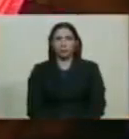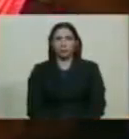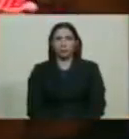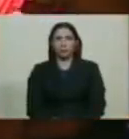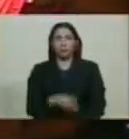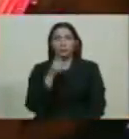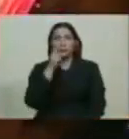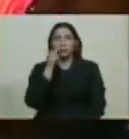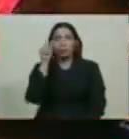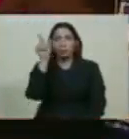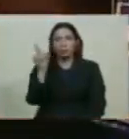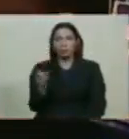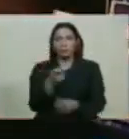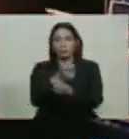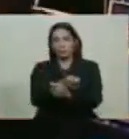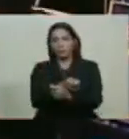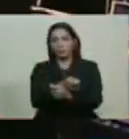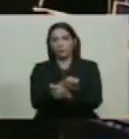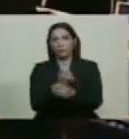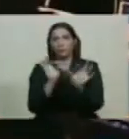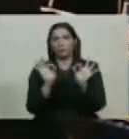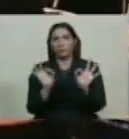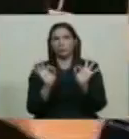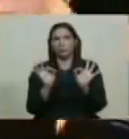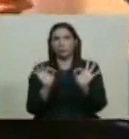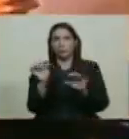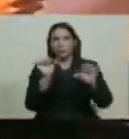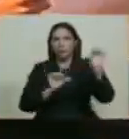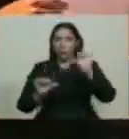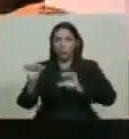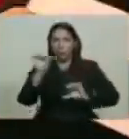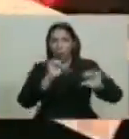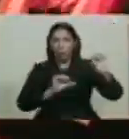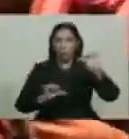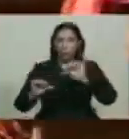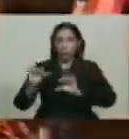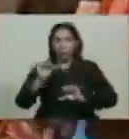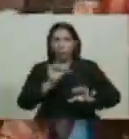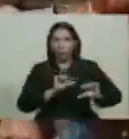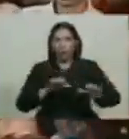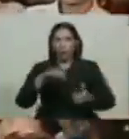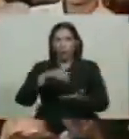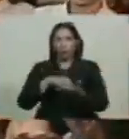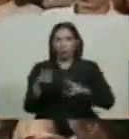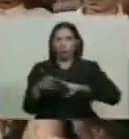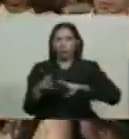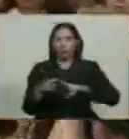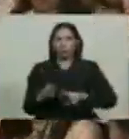David Alejandro Useche Parada, especialidad laboratorio clínico del Estado Táchira.